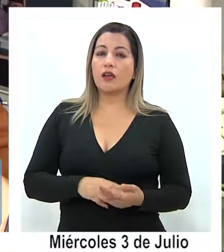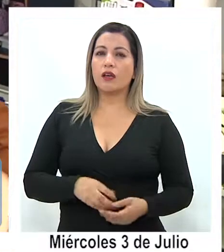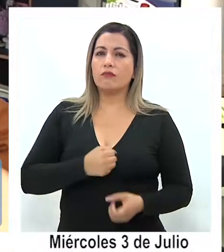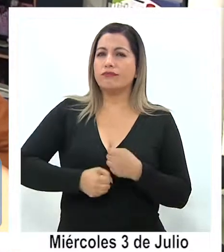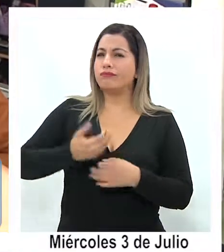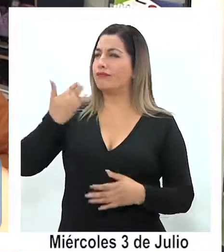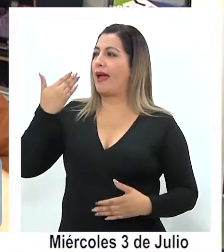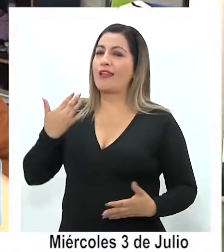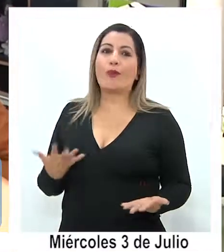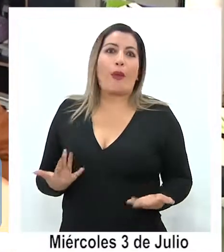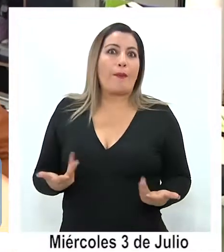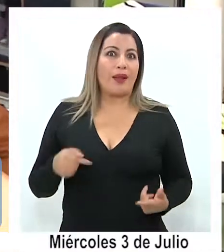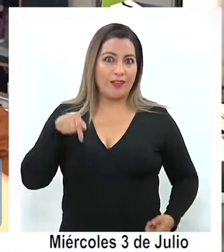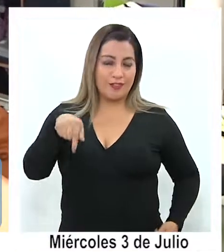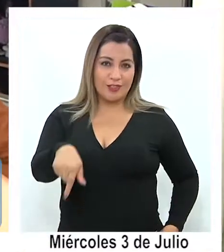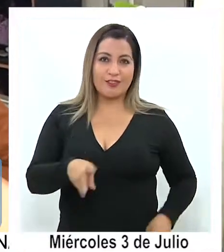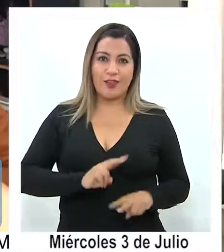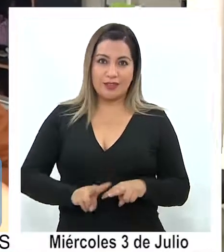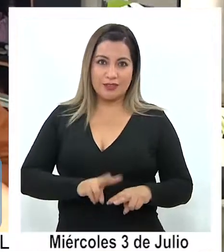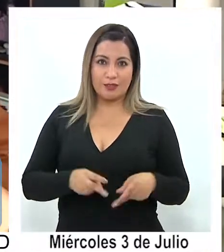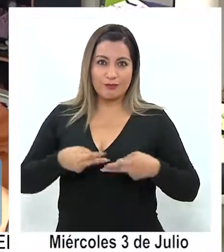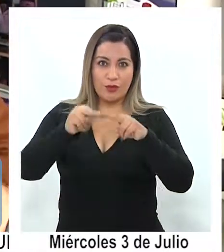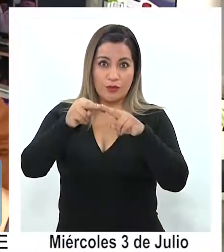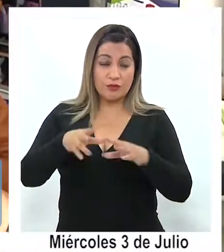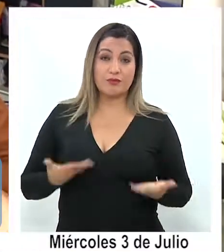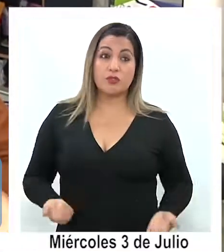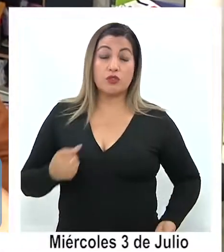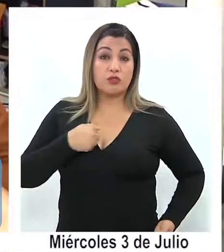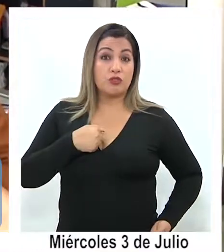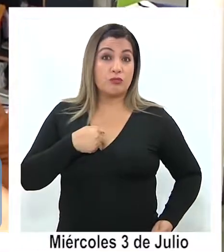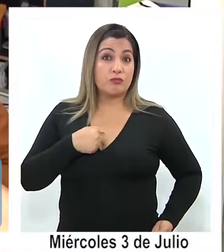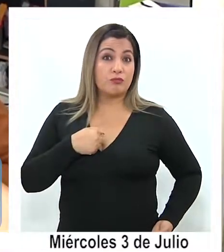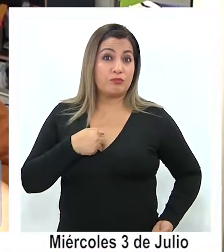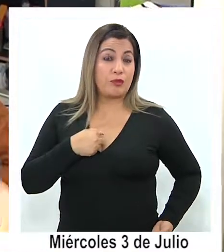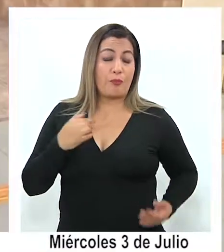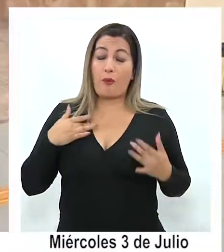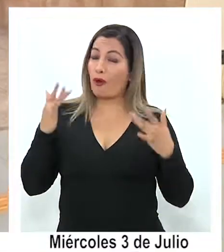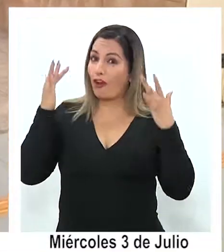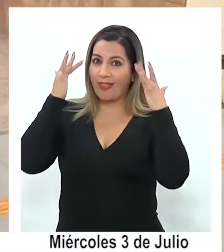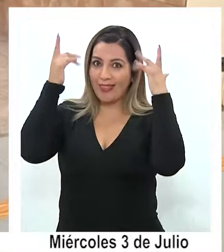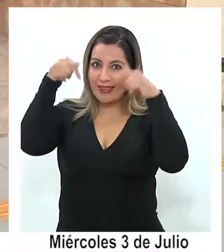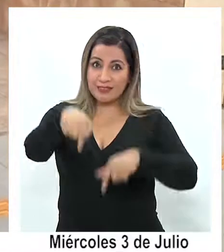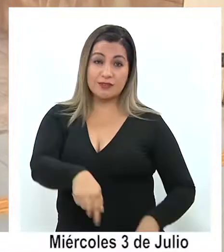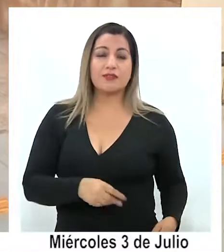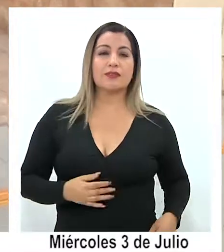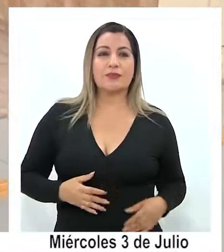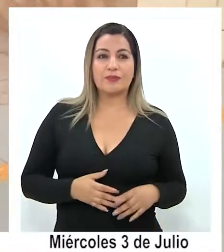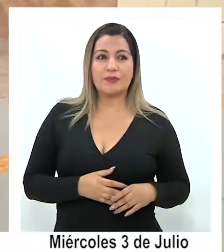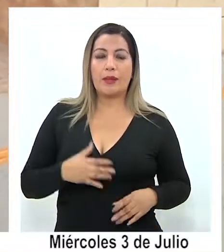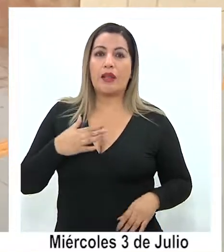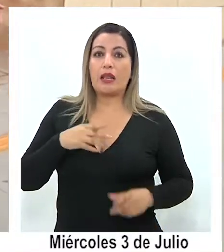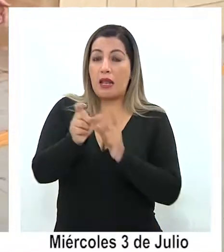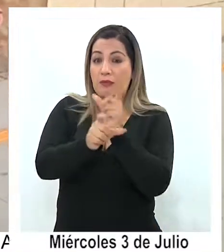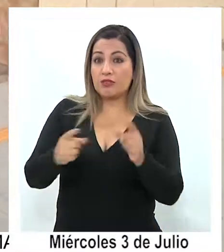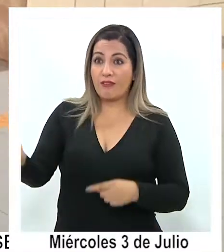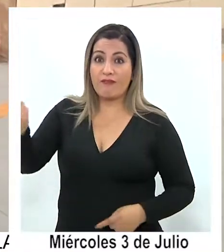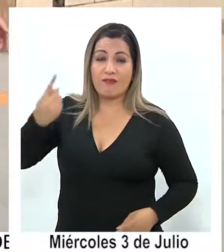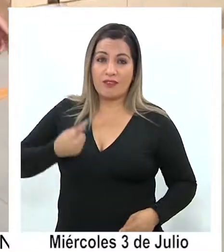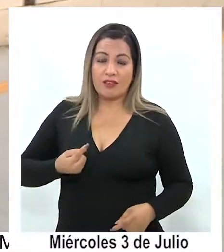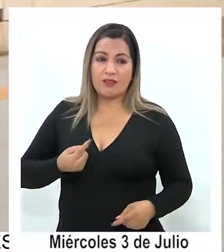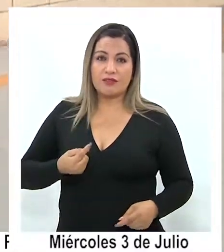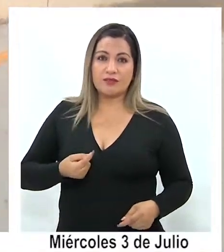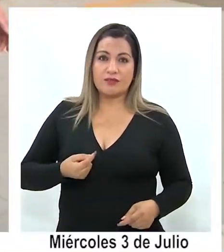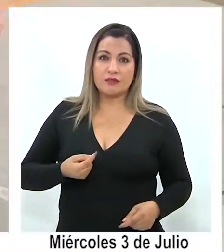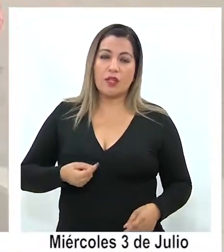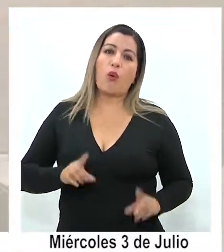muchos, muchos años esperando que esto sucediera. Y bueno, yo por lo menos estoy súper, súper contenta porque mis clientes, que generalmente son